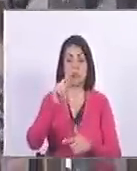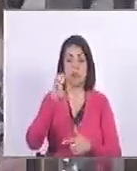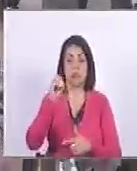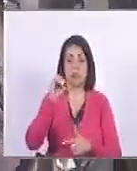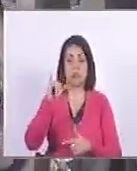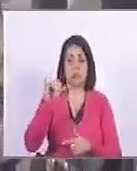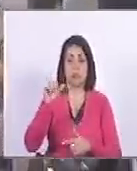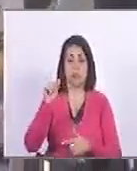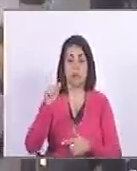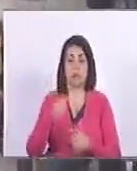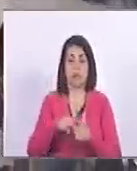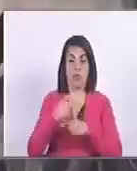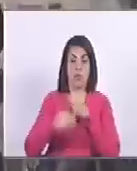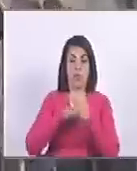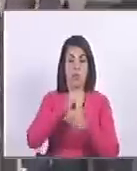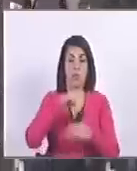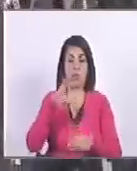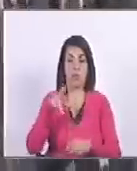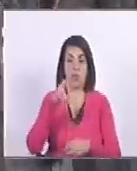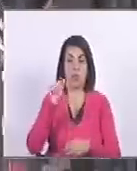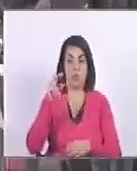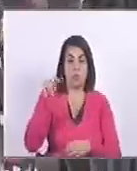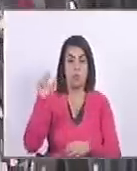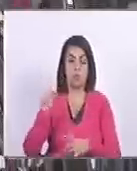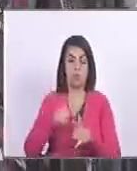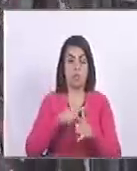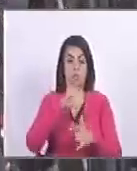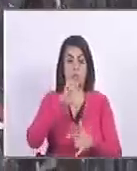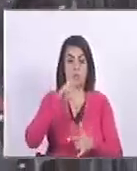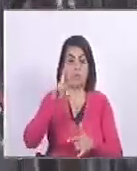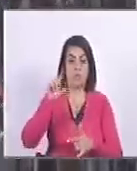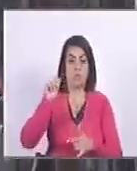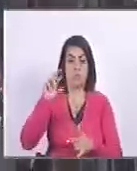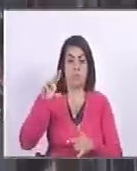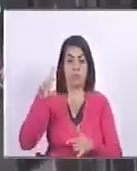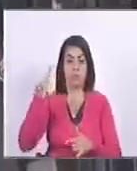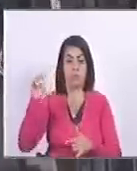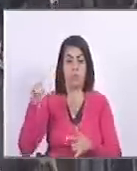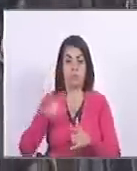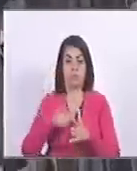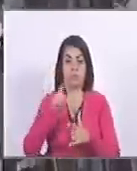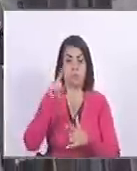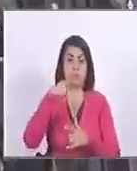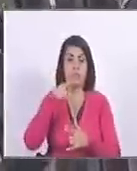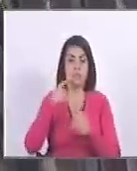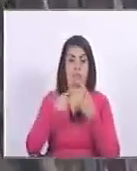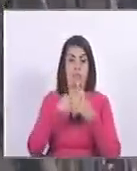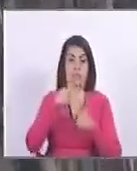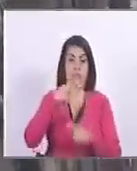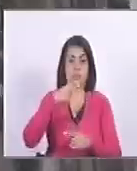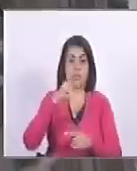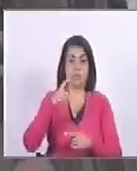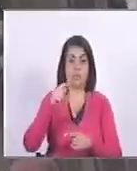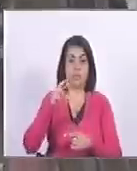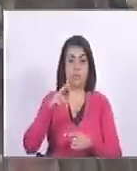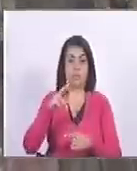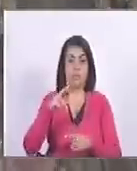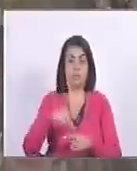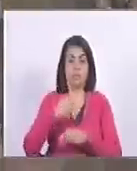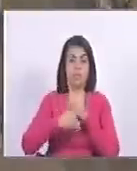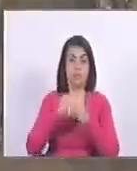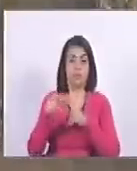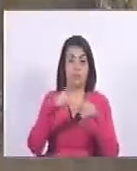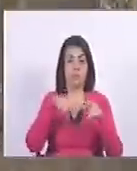Plaza, Evencio Castellano, Eduardo Calcaño, Antonio Lauro, Inocente Carreño, Héctor Toro, Leopoldo